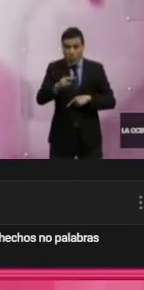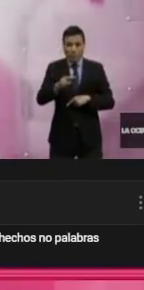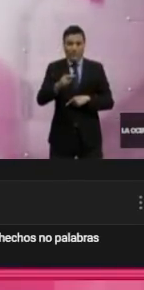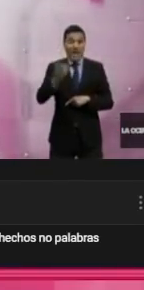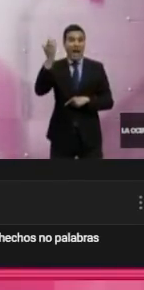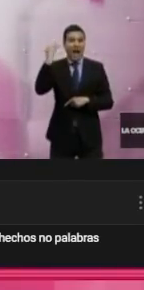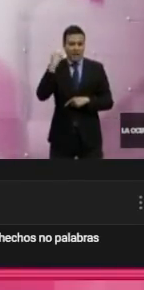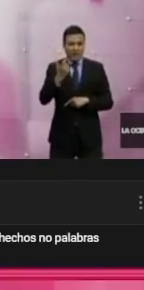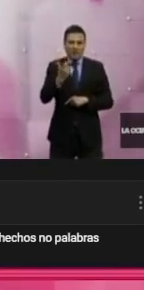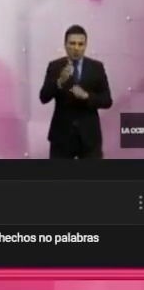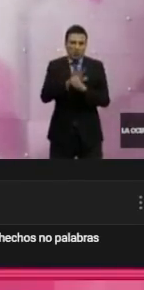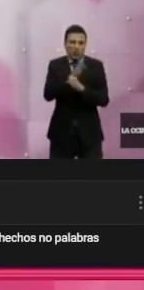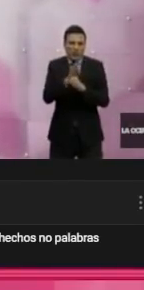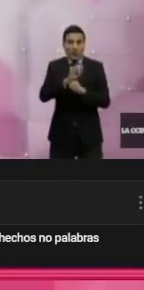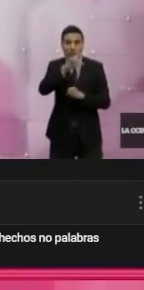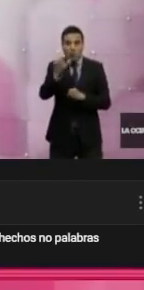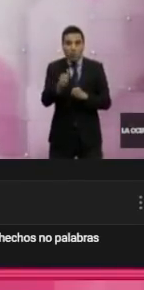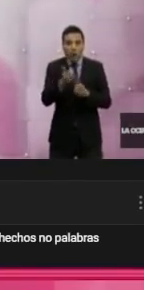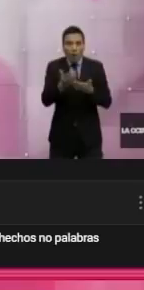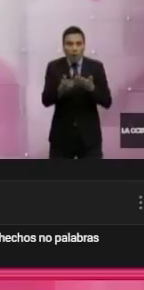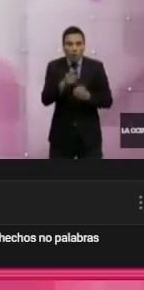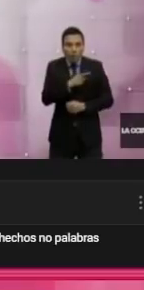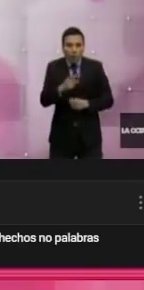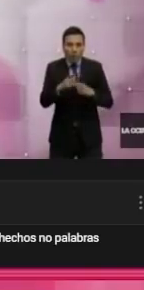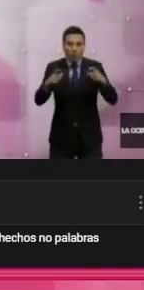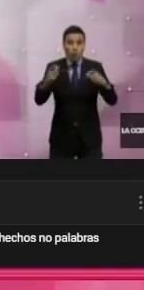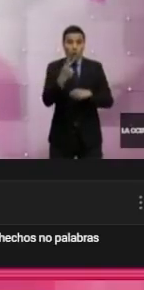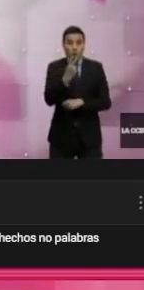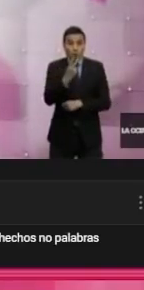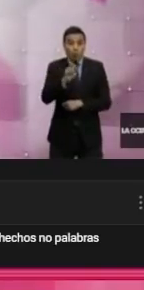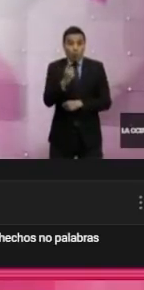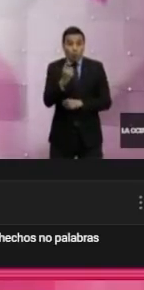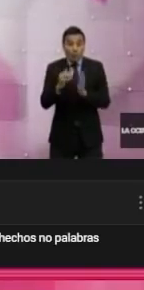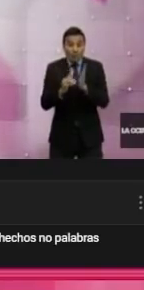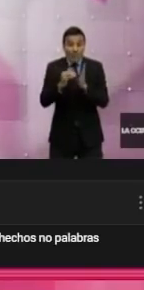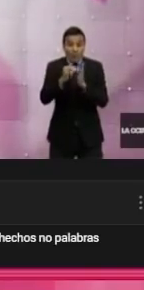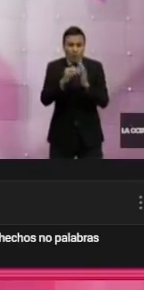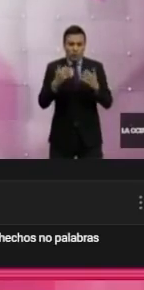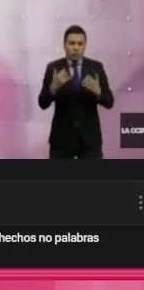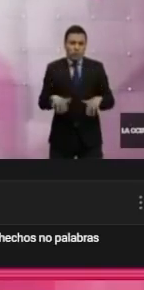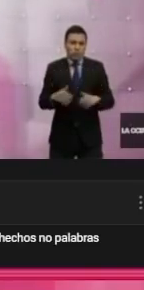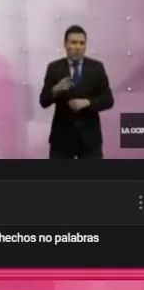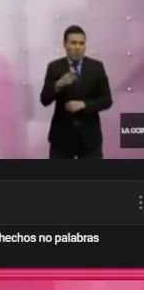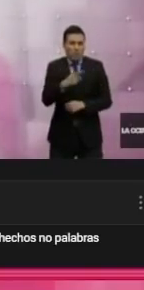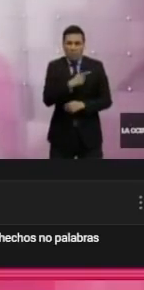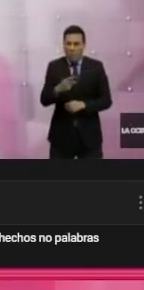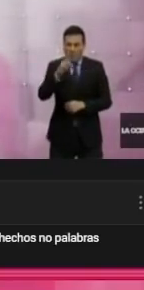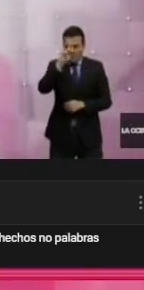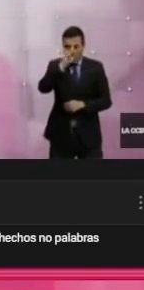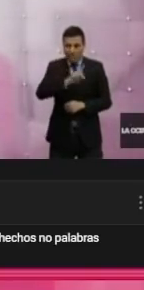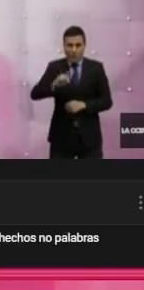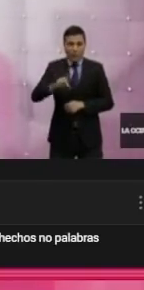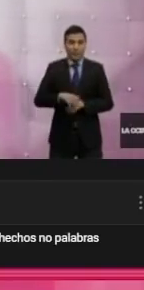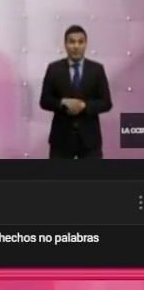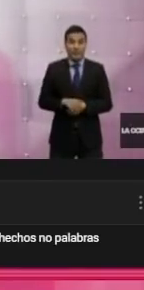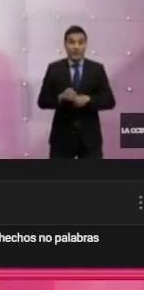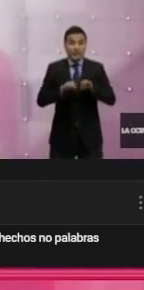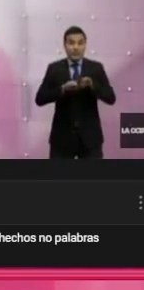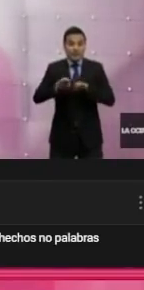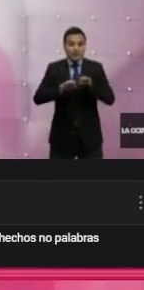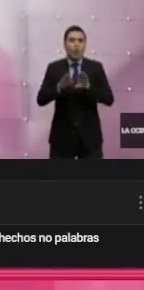clase media a la pobre y 2.1 millones se incrementó el caso de la pobreza extrema. En el caso del